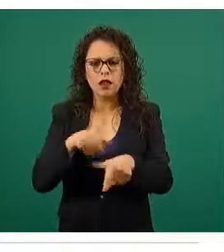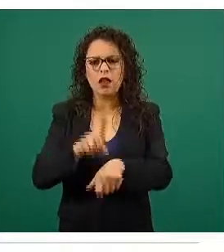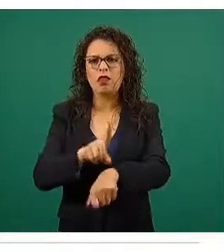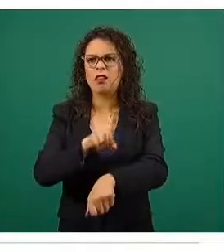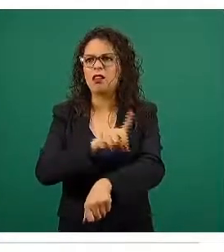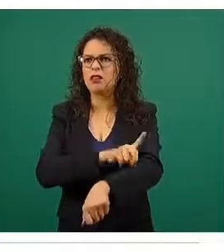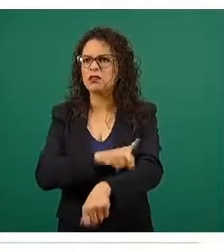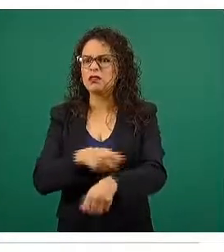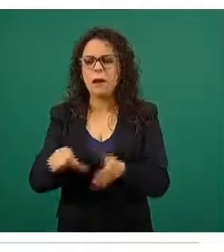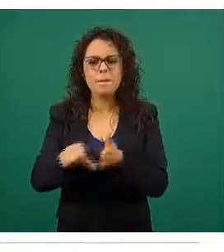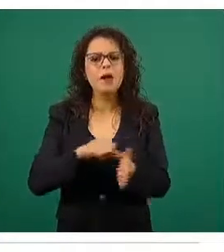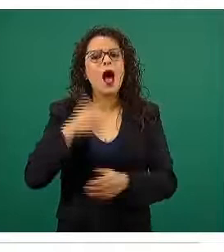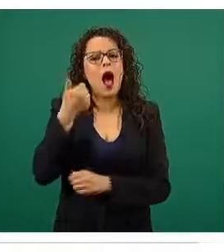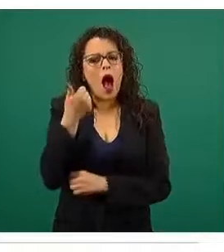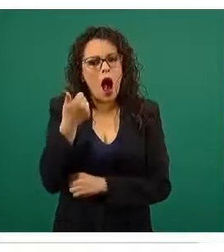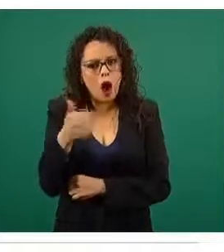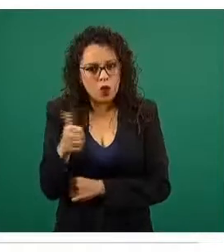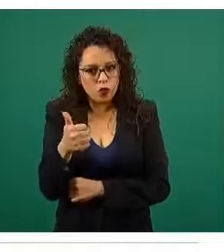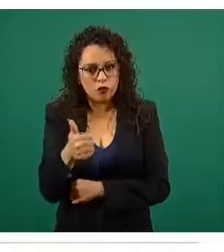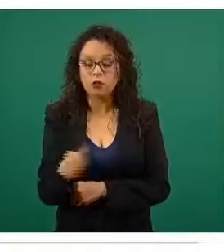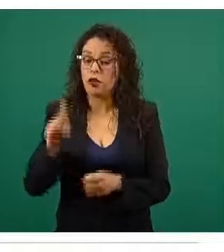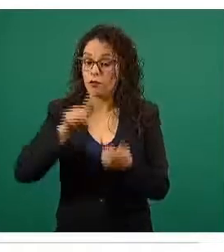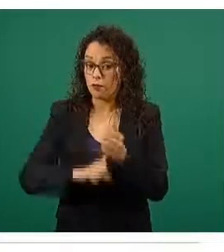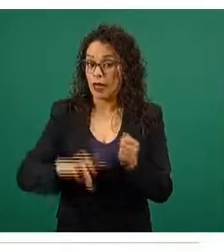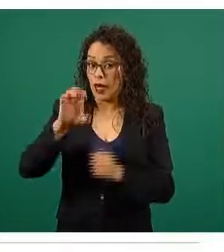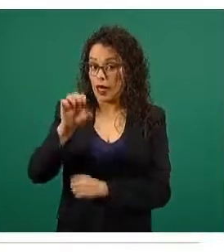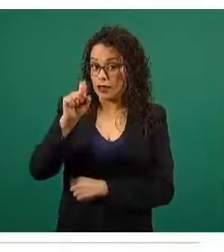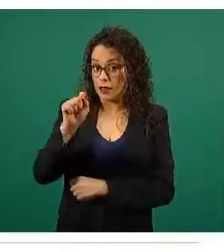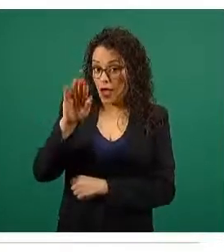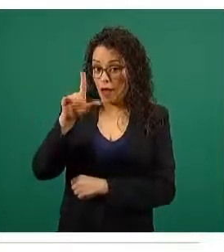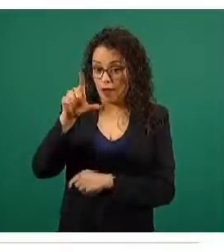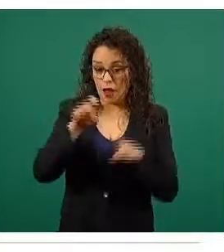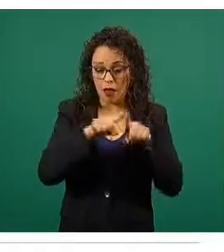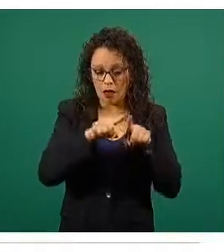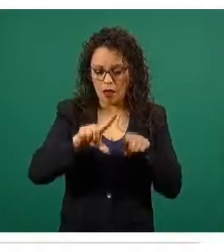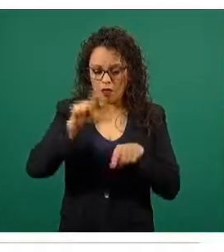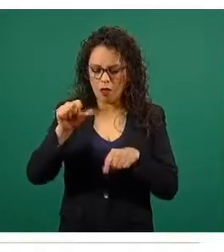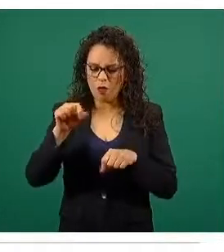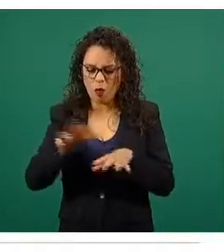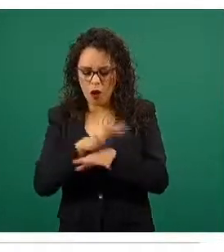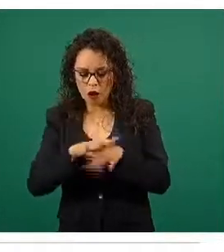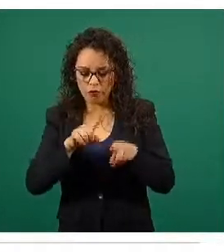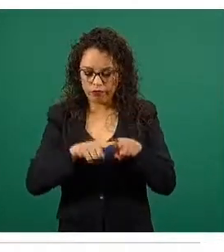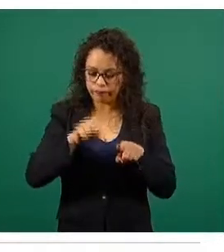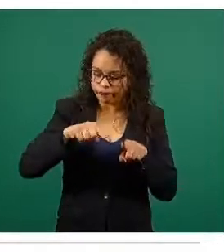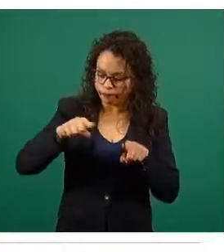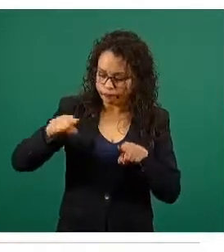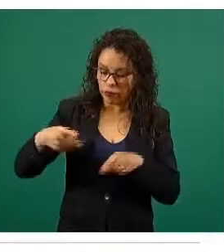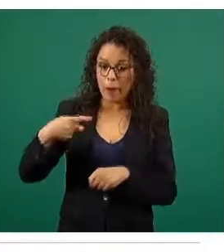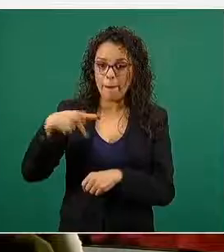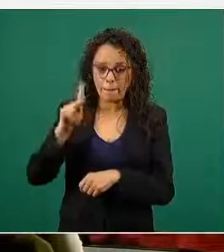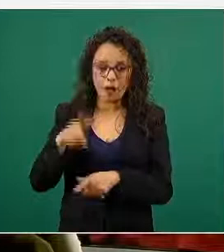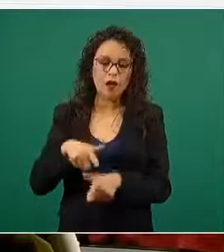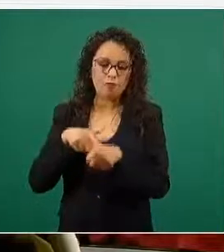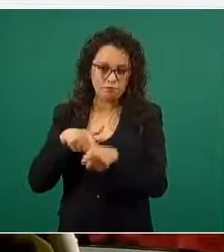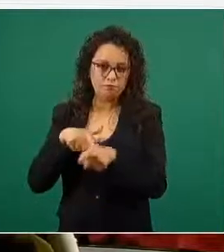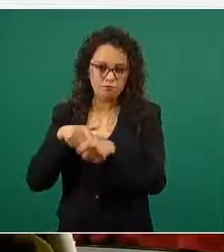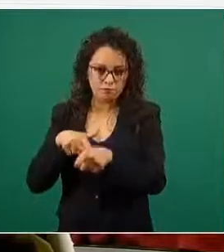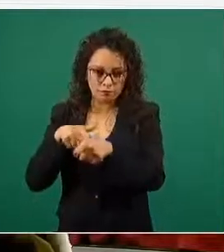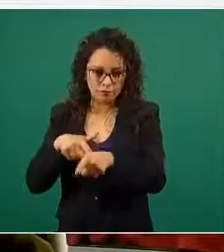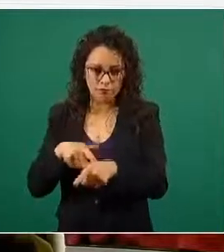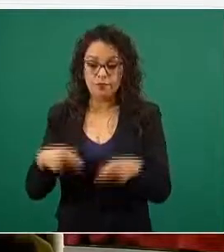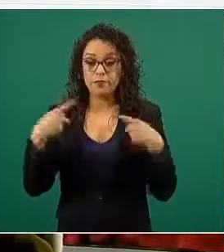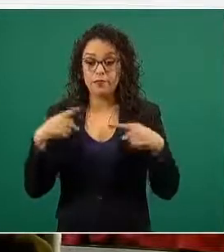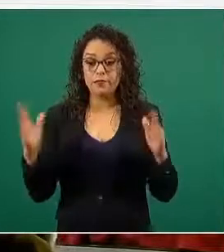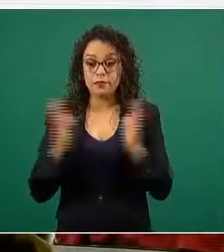agosto en una meseta con importantes variaciones, pero sin una trayectoria de cambio sostenida. Las defunciones